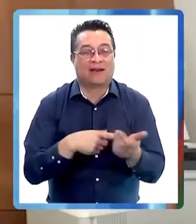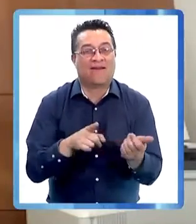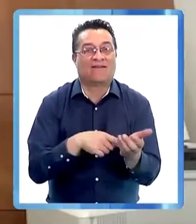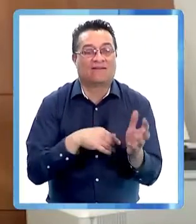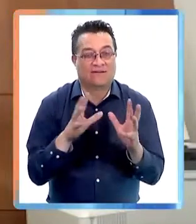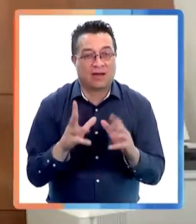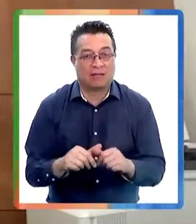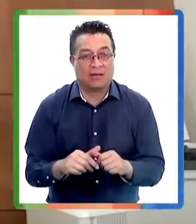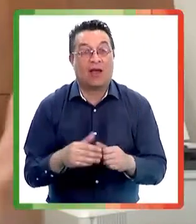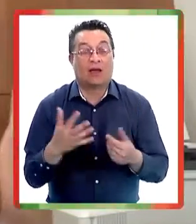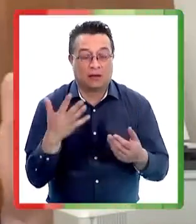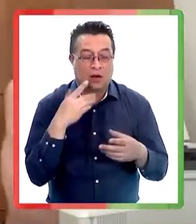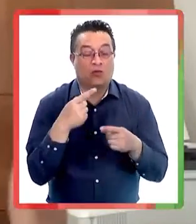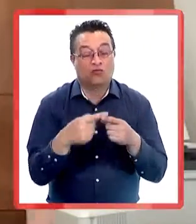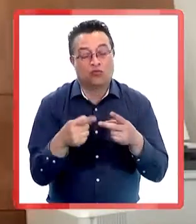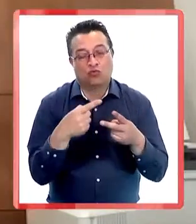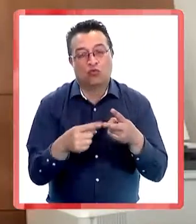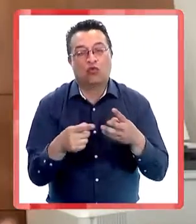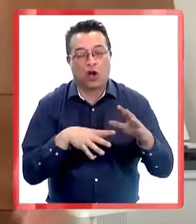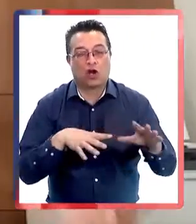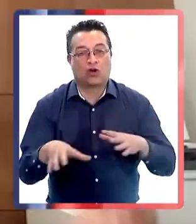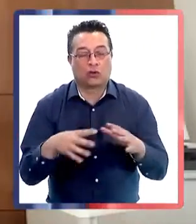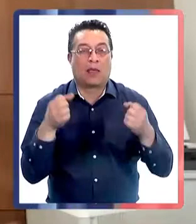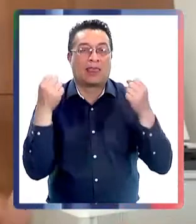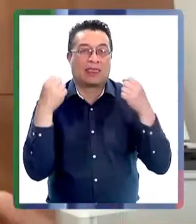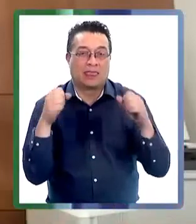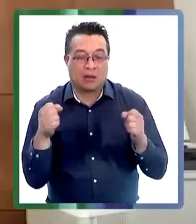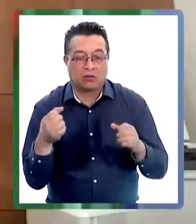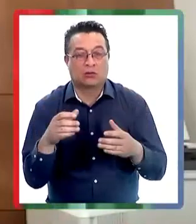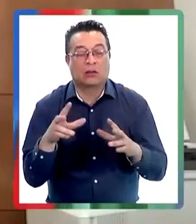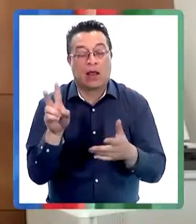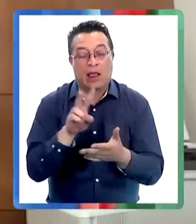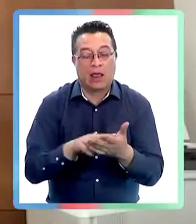familia y para muchas cosas más, para hacer deporte, para